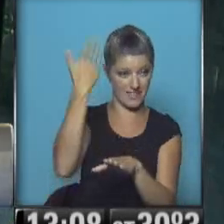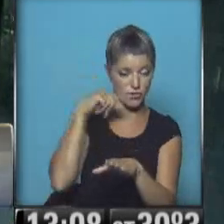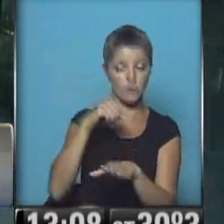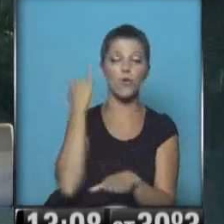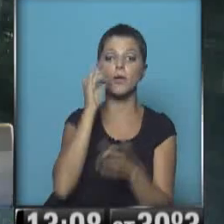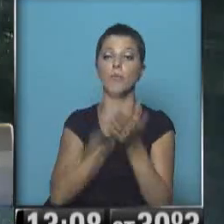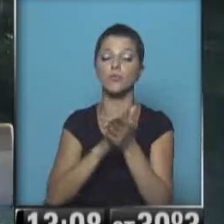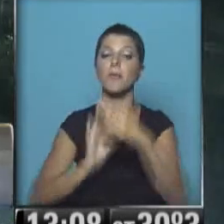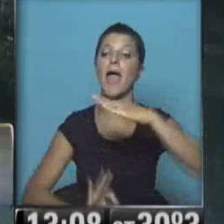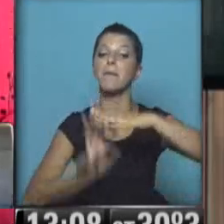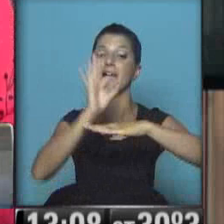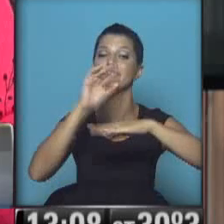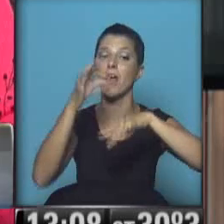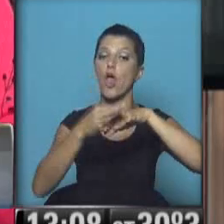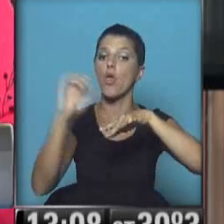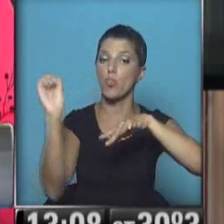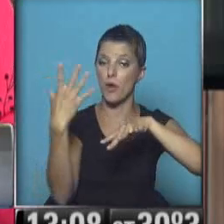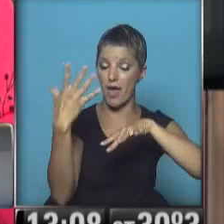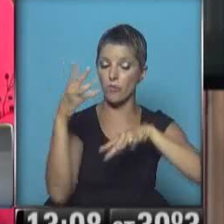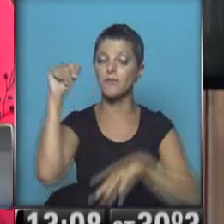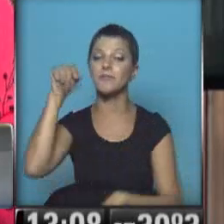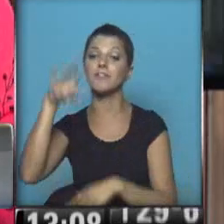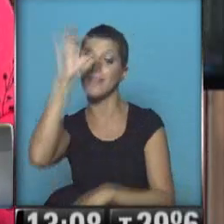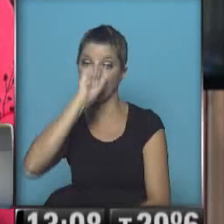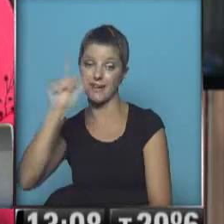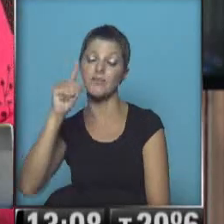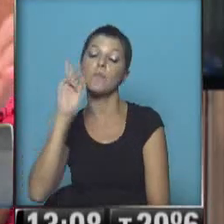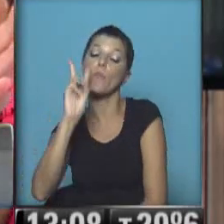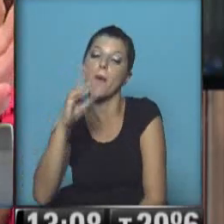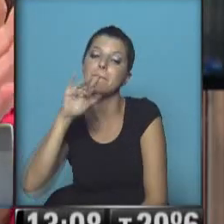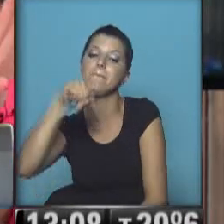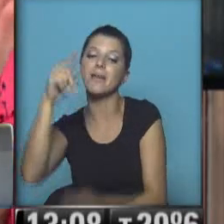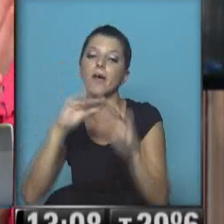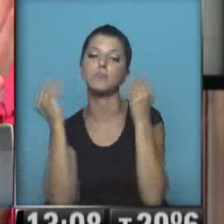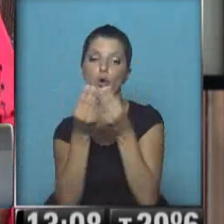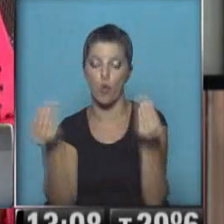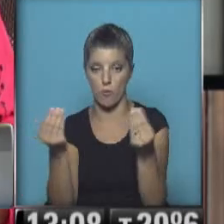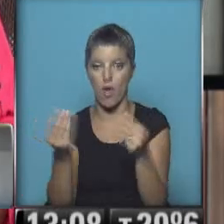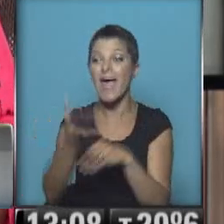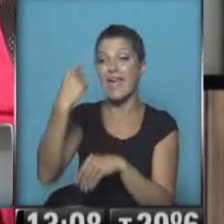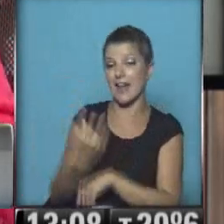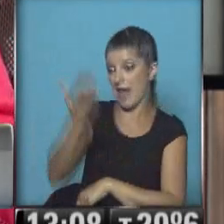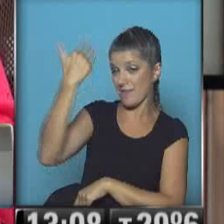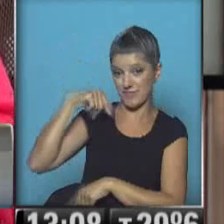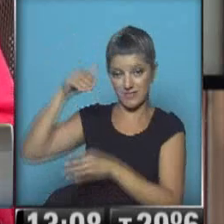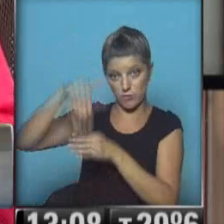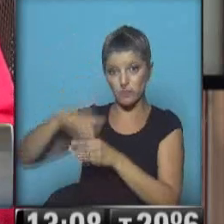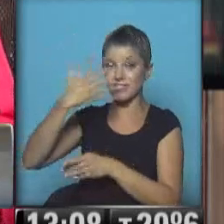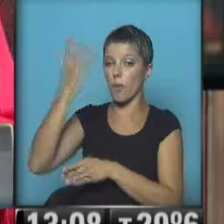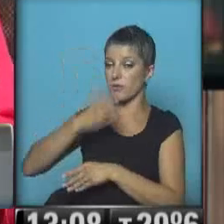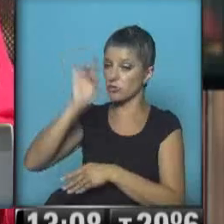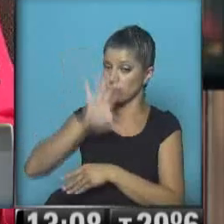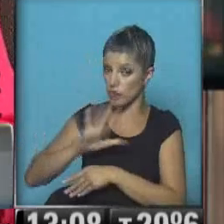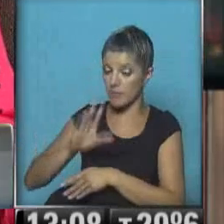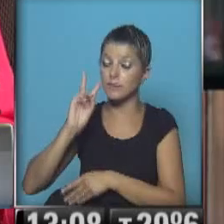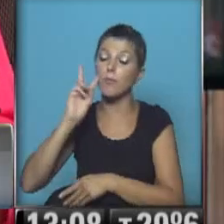grupo de ultraderecha en Grecia. Vamos a ver mañana qué resultados da. En la elección pasada había sacado alrededor del 5%, así que vamos a ver